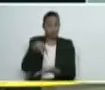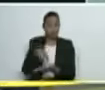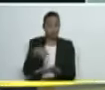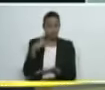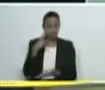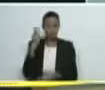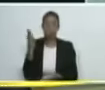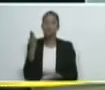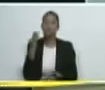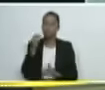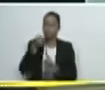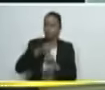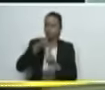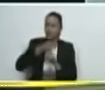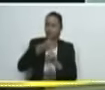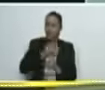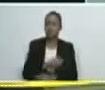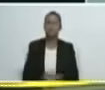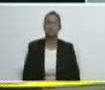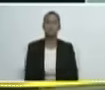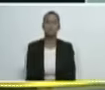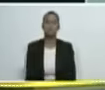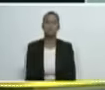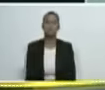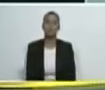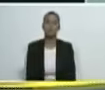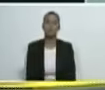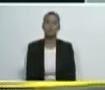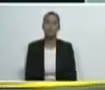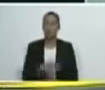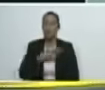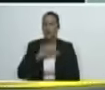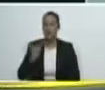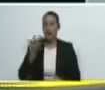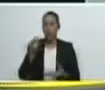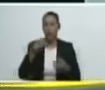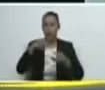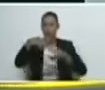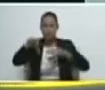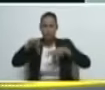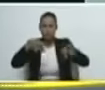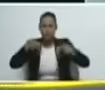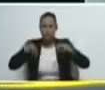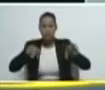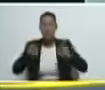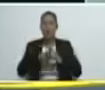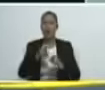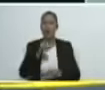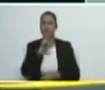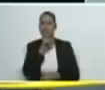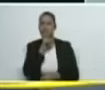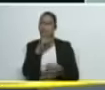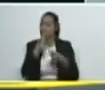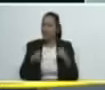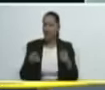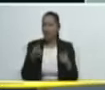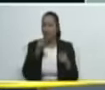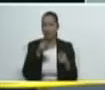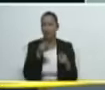sido muchas las intrigas con las que quisieron dividirnos, pero ha sido superior la moral